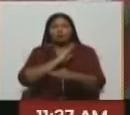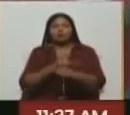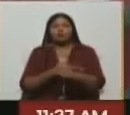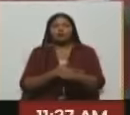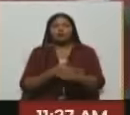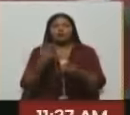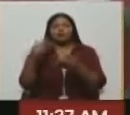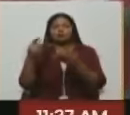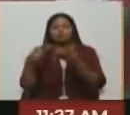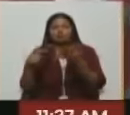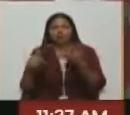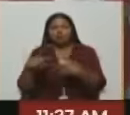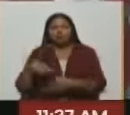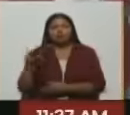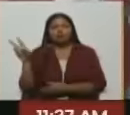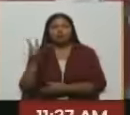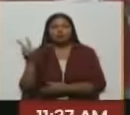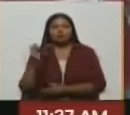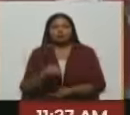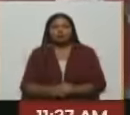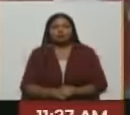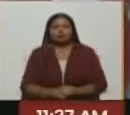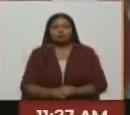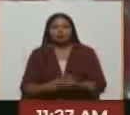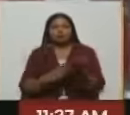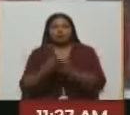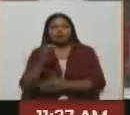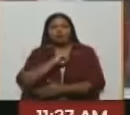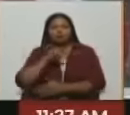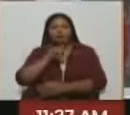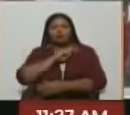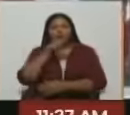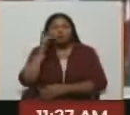los poderes en Venezuela, la lealtad hacia su pueblo.